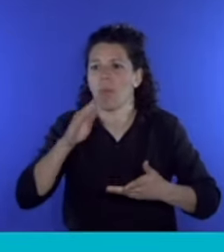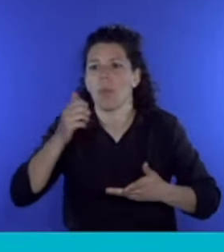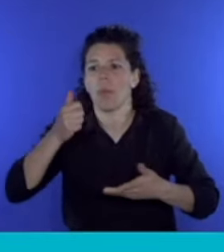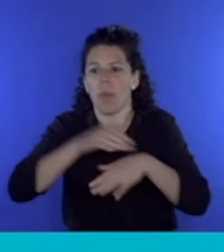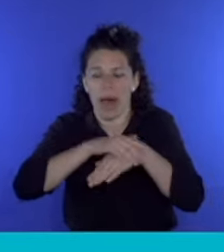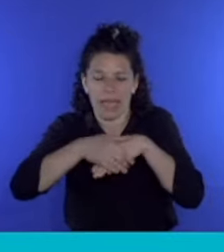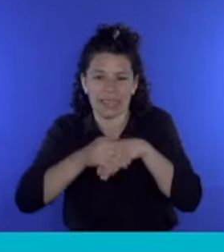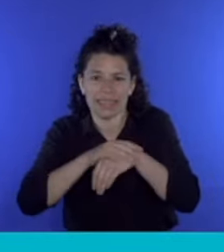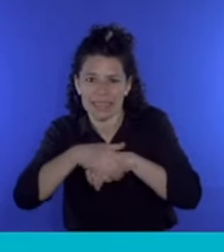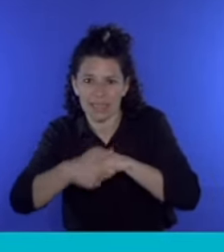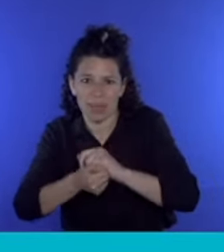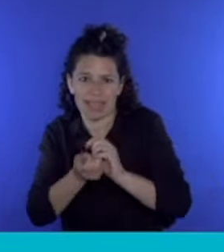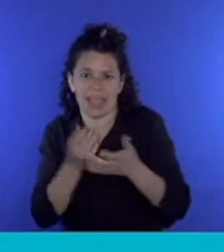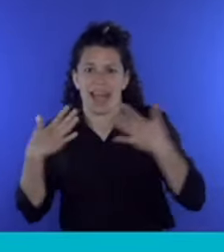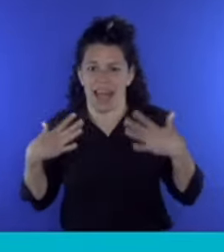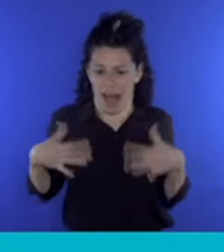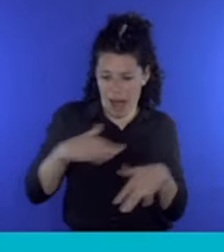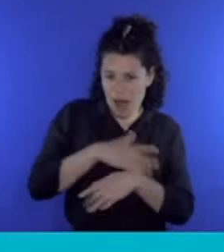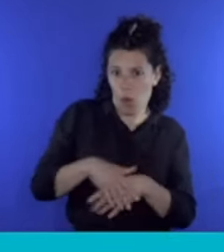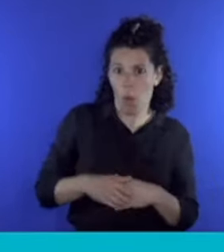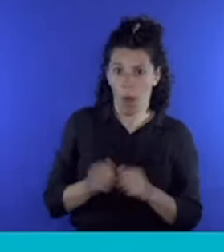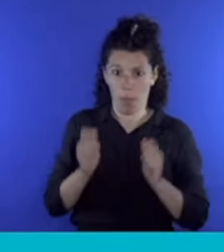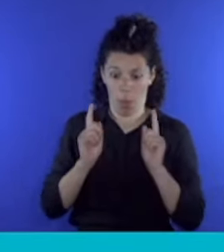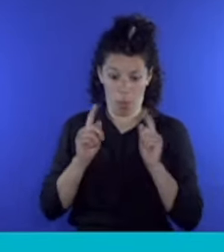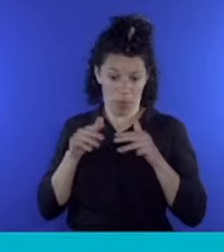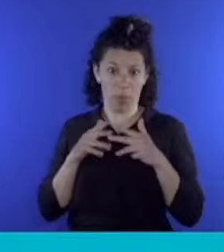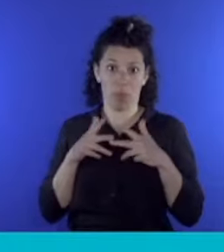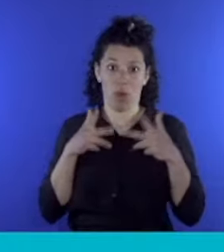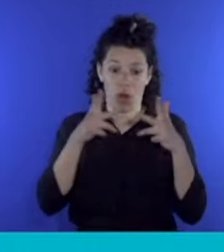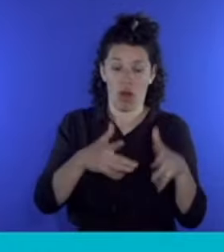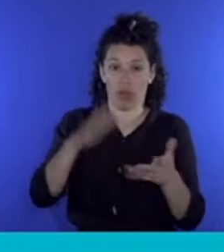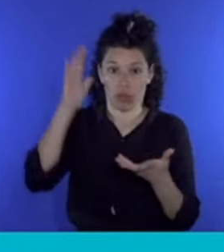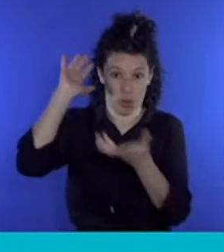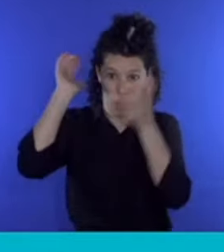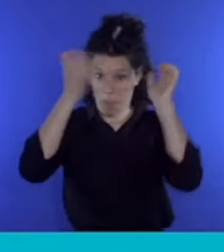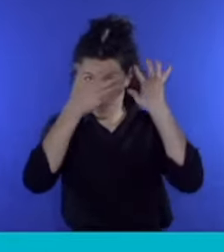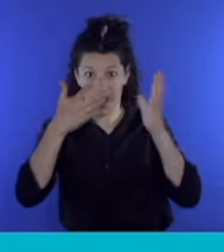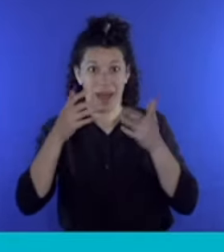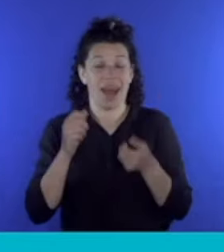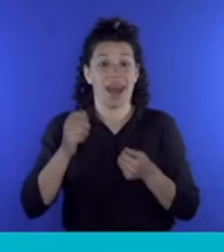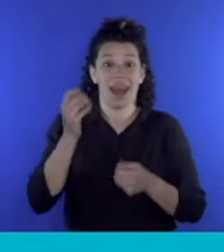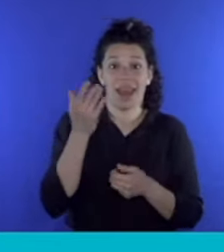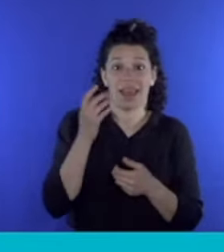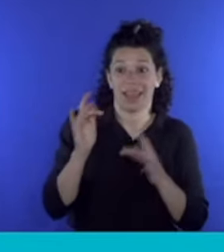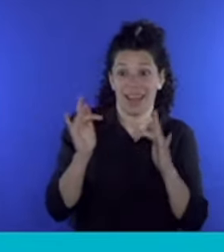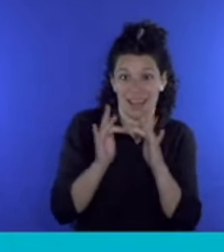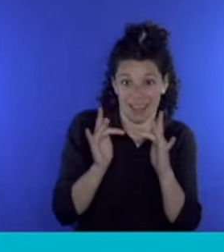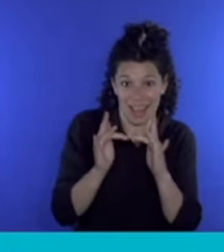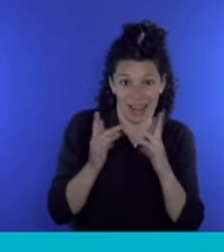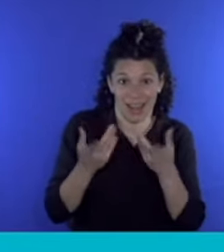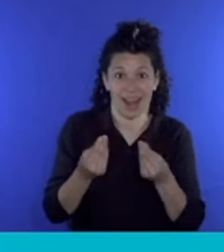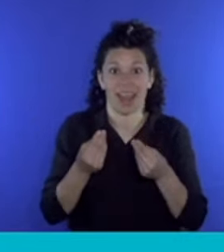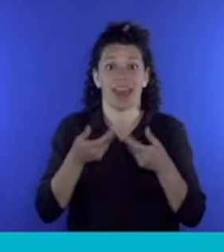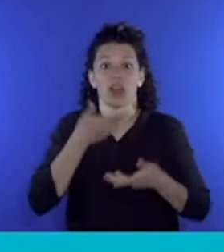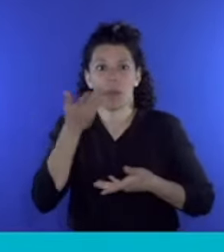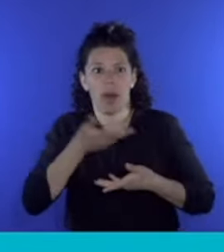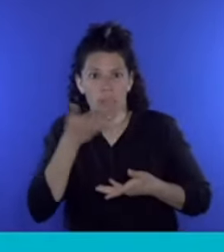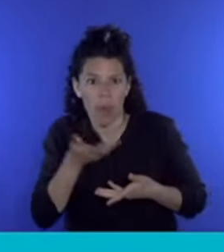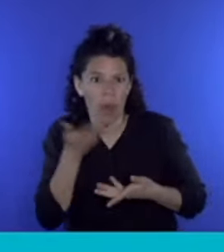mociones que Javier Miley ha hecho en redes sociales en diferentes manifestaciones en la prensa Bueno una